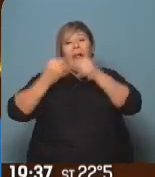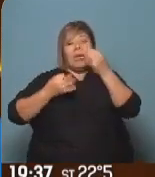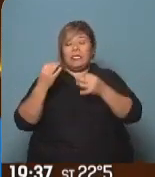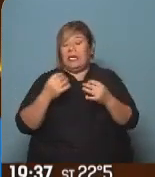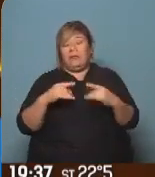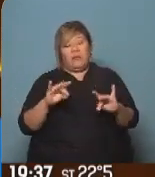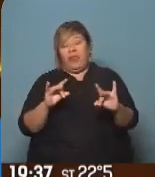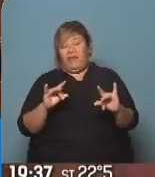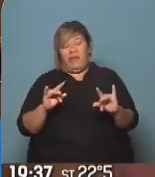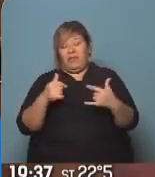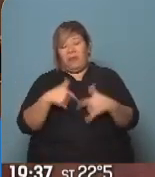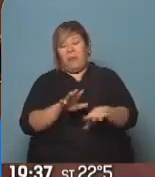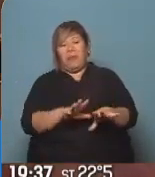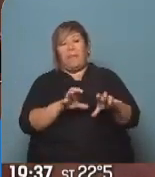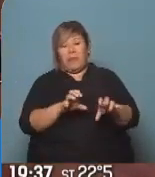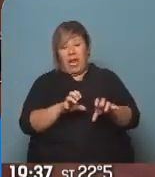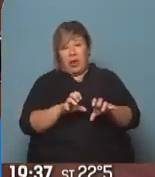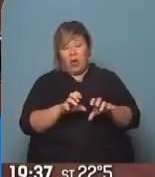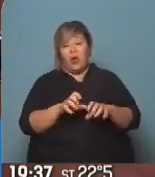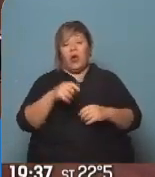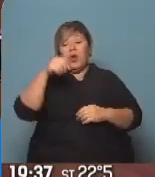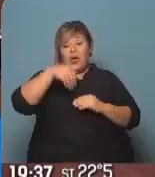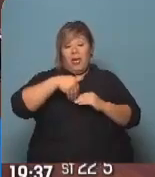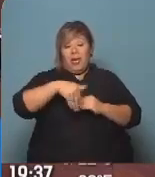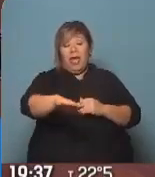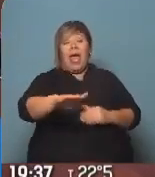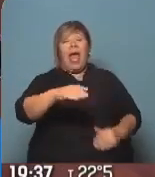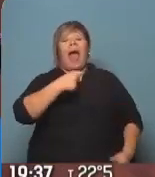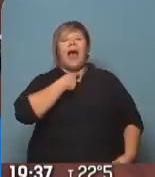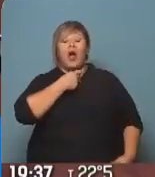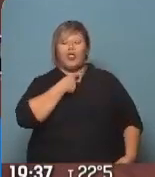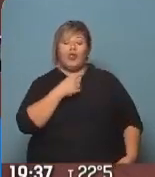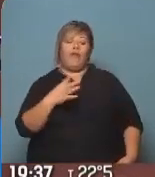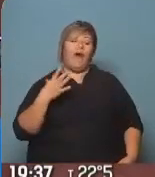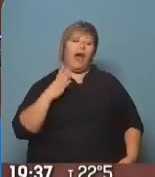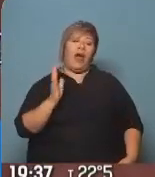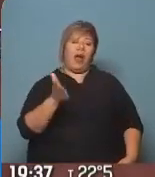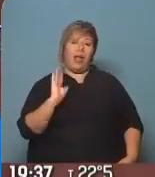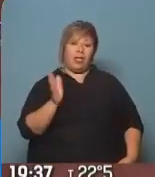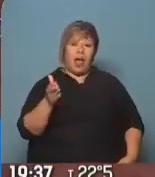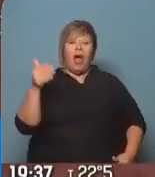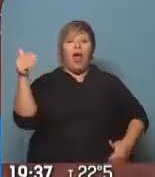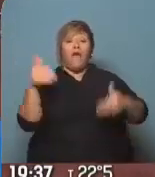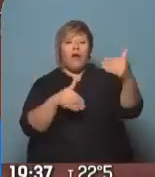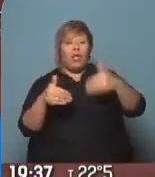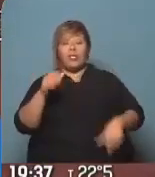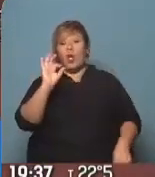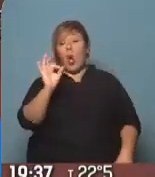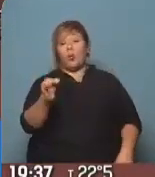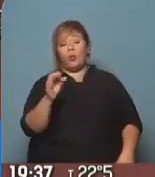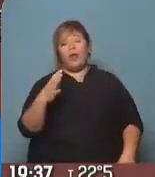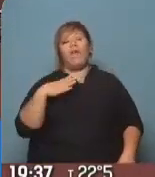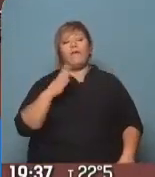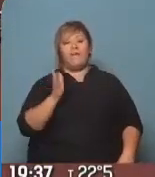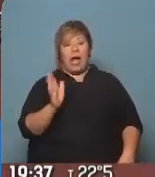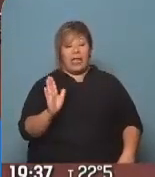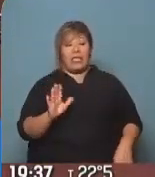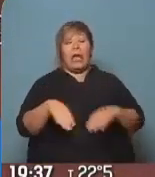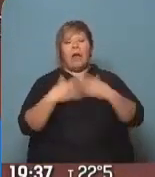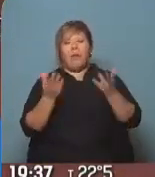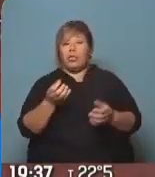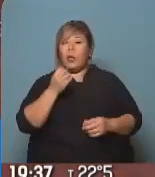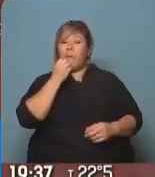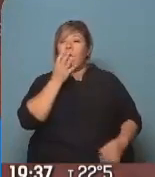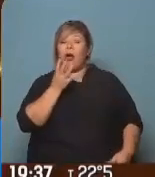en la Argentina estos meses parecen siglos, y mucho más para la elección, así que yo creo que hay que ser cautos y no